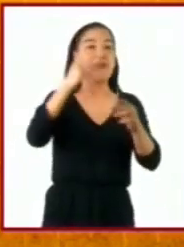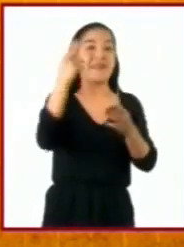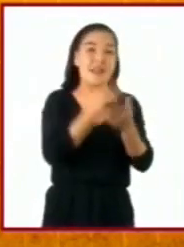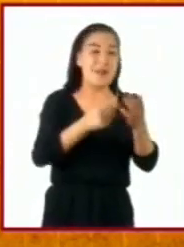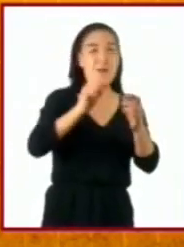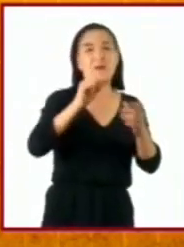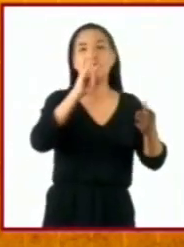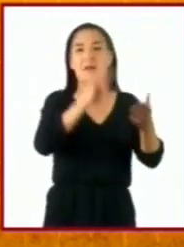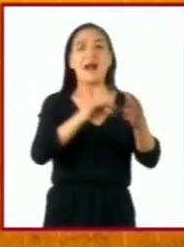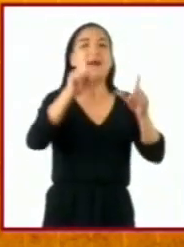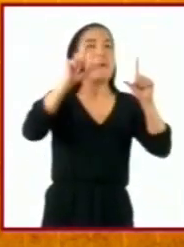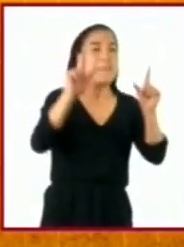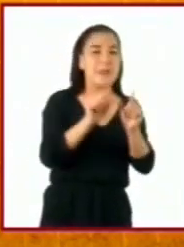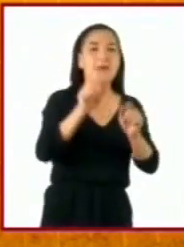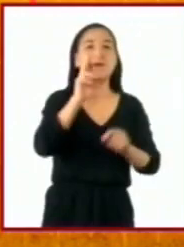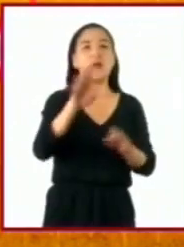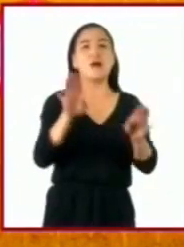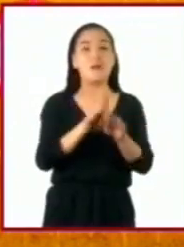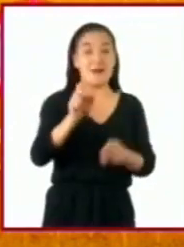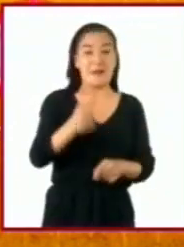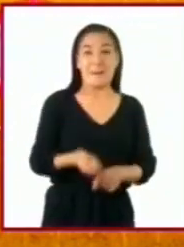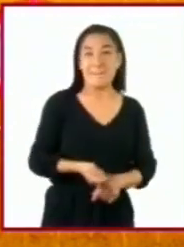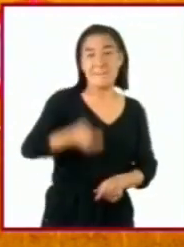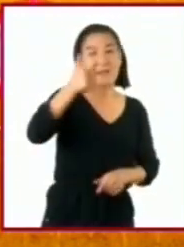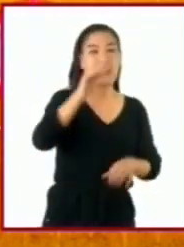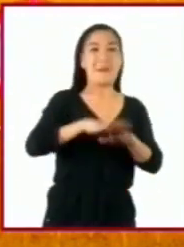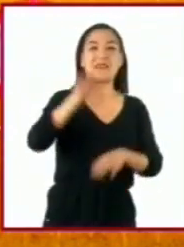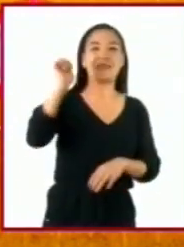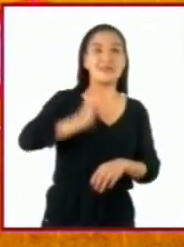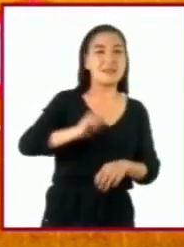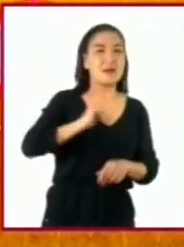presentación, se empiezan a leer por el evento más antiguo.